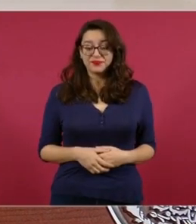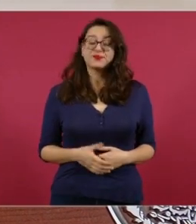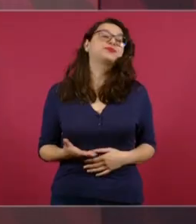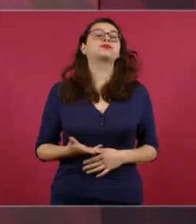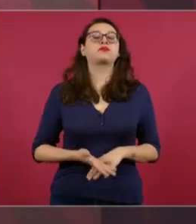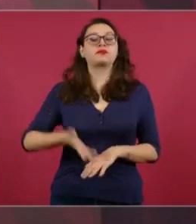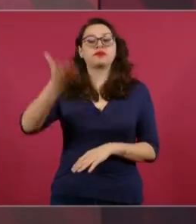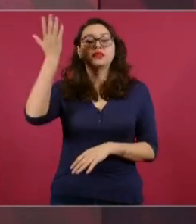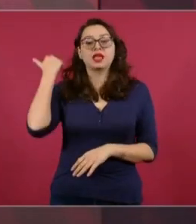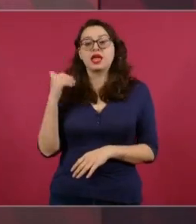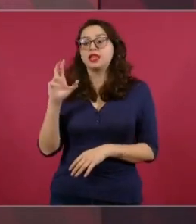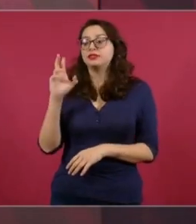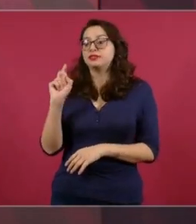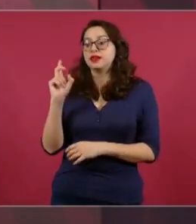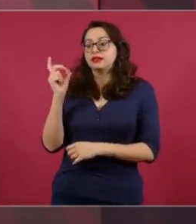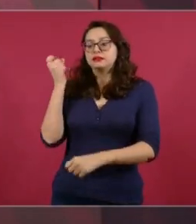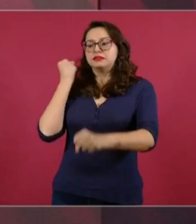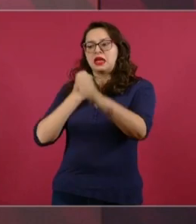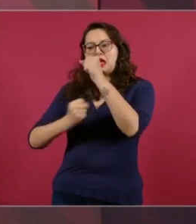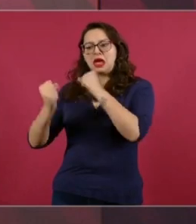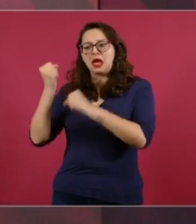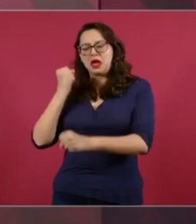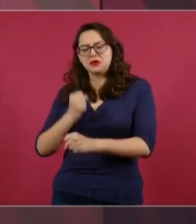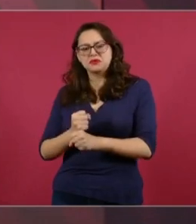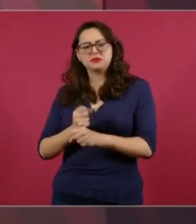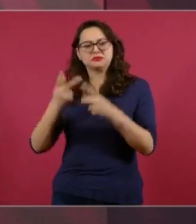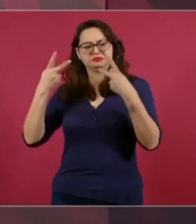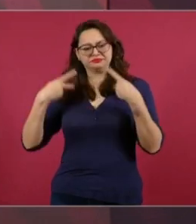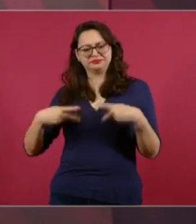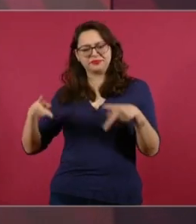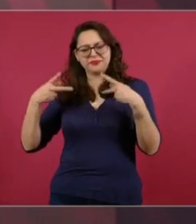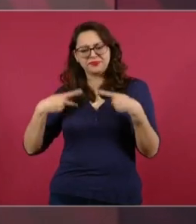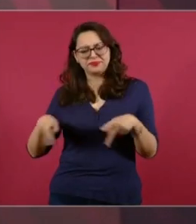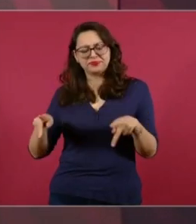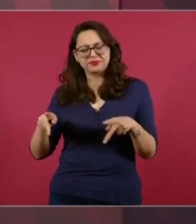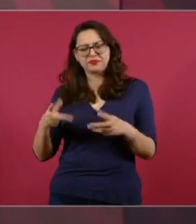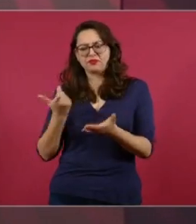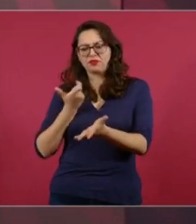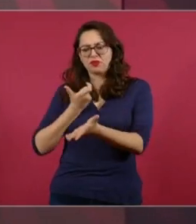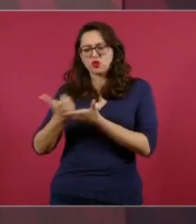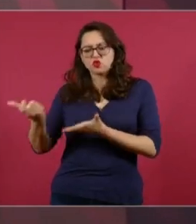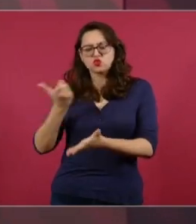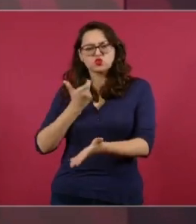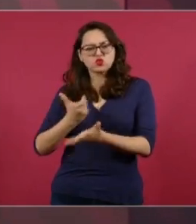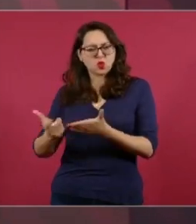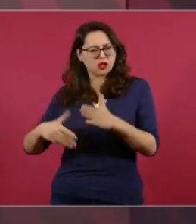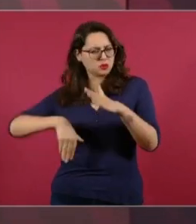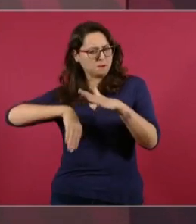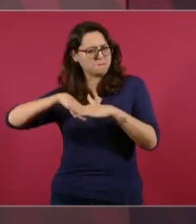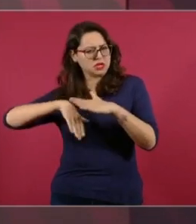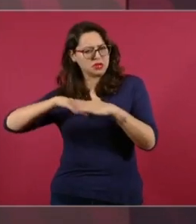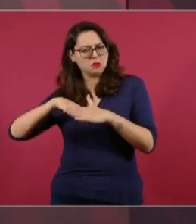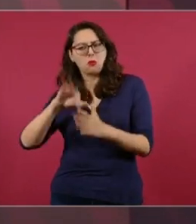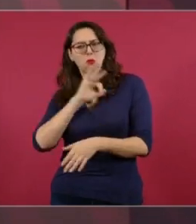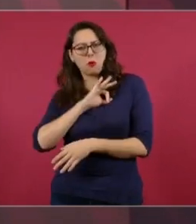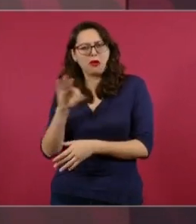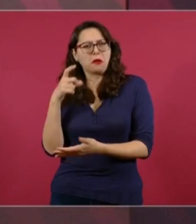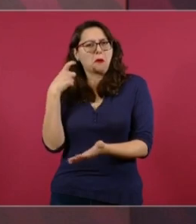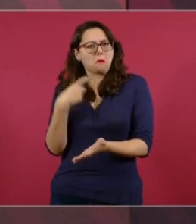un salario mínimo alcanzaba para comprar 50 kilos de tortilla.